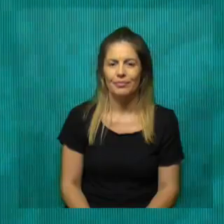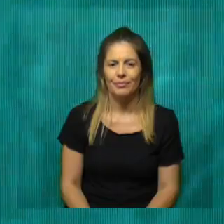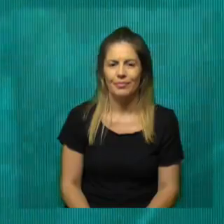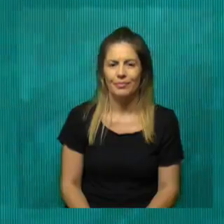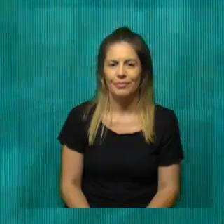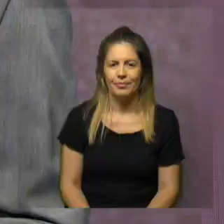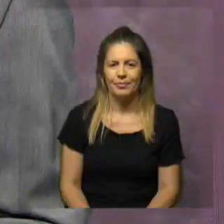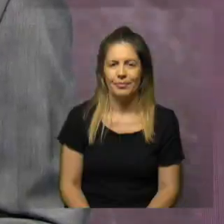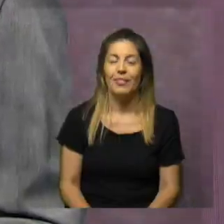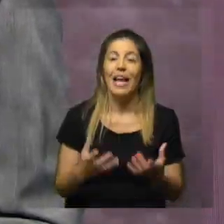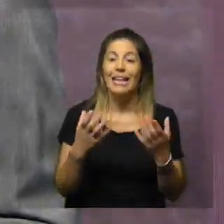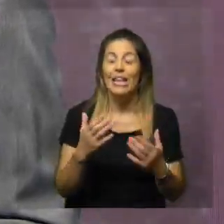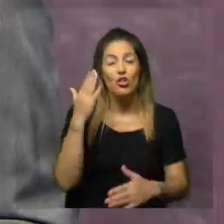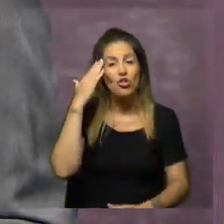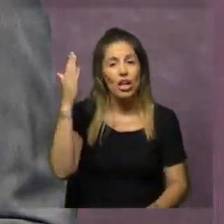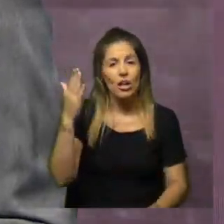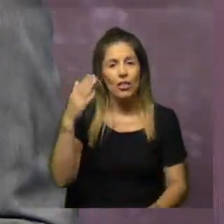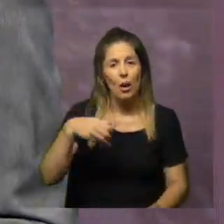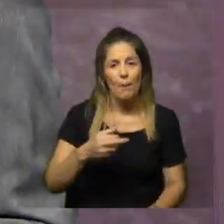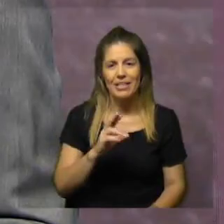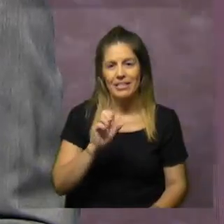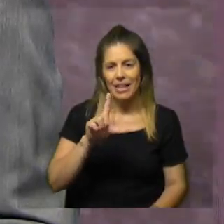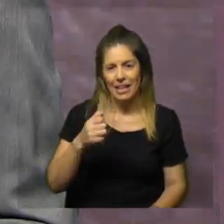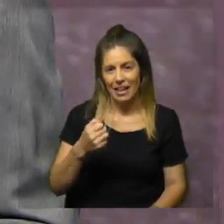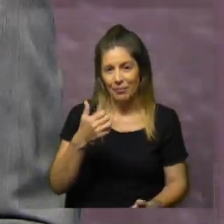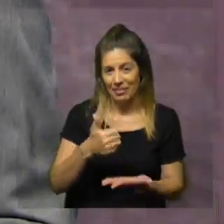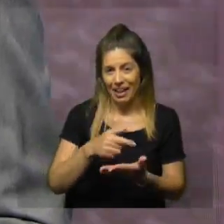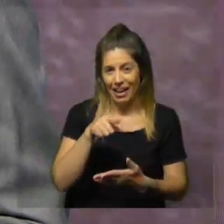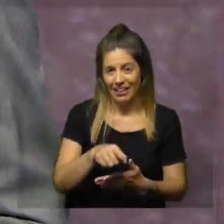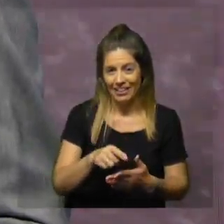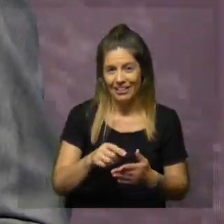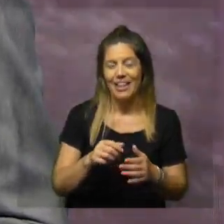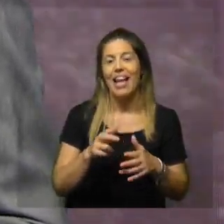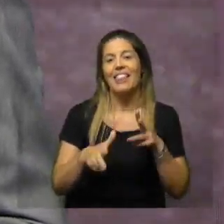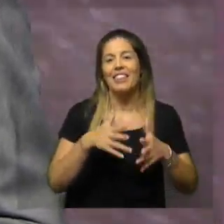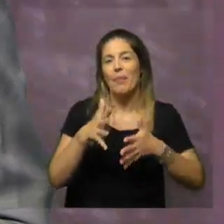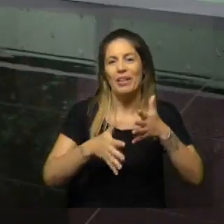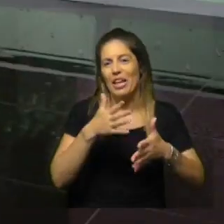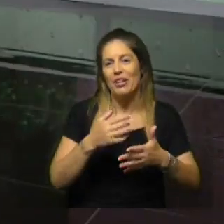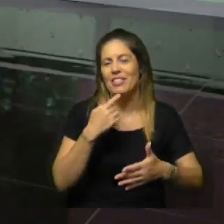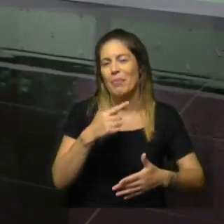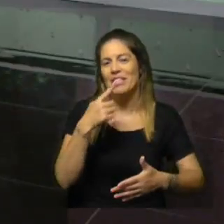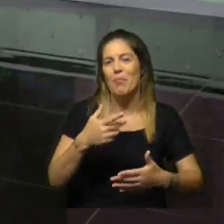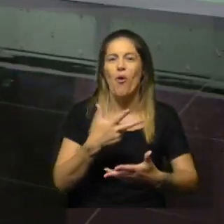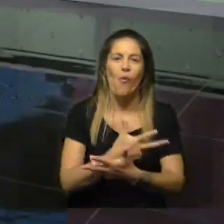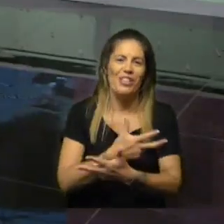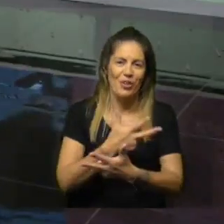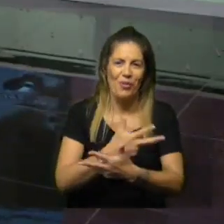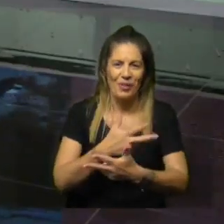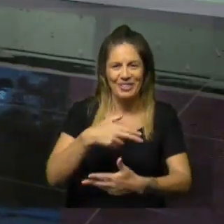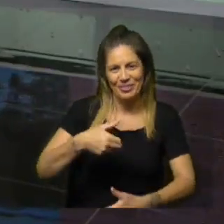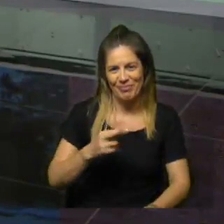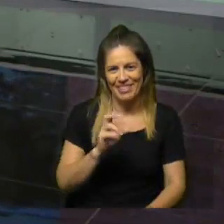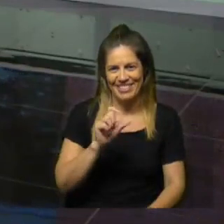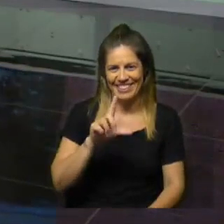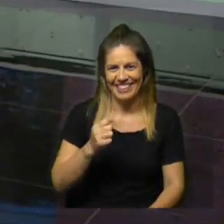no. Quiero saludar especialmente a Marcela, porque está allí en el lenguaje de señas. Siempre nombramos al hueso, al hueso, al hueso. Sí, Marcela. Qué hueso, ¿qué le